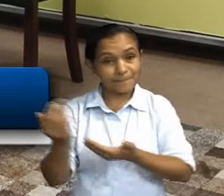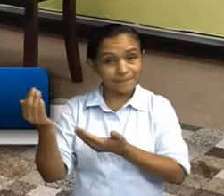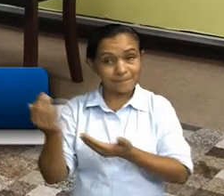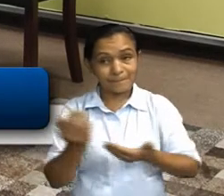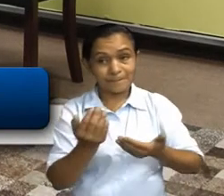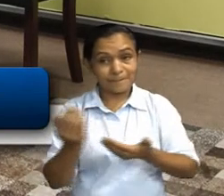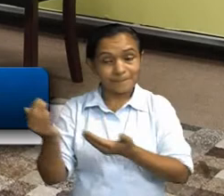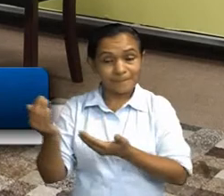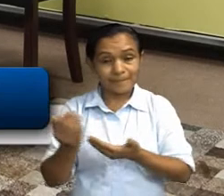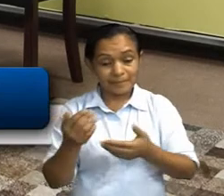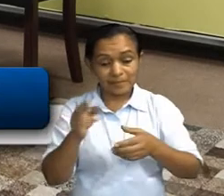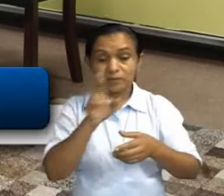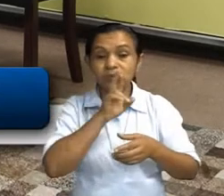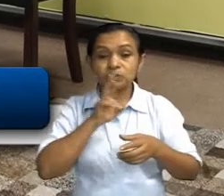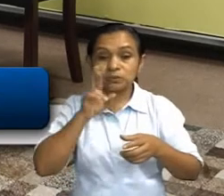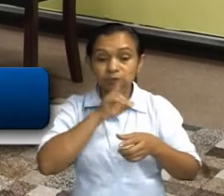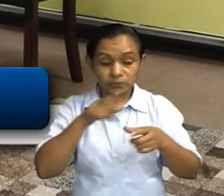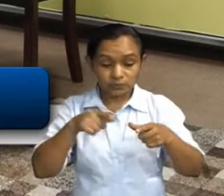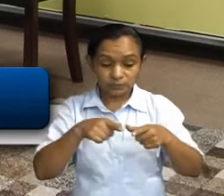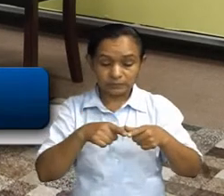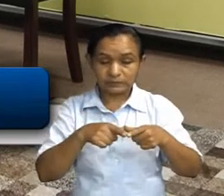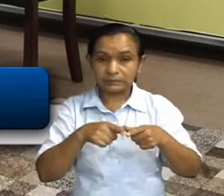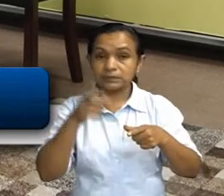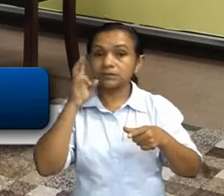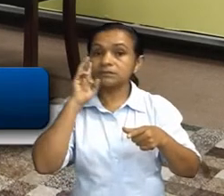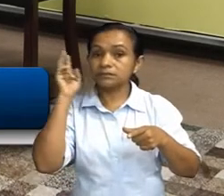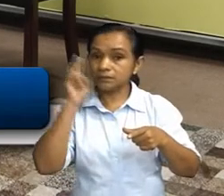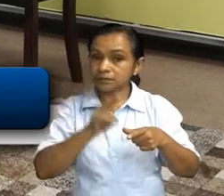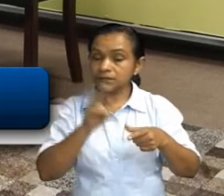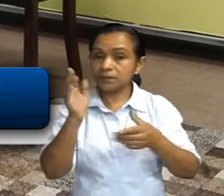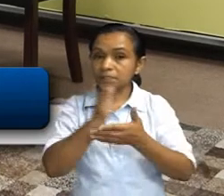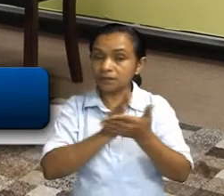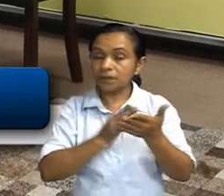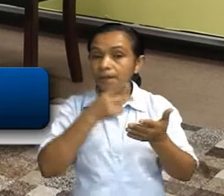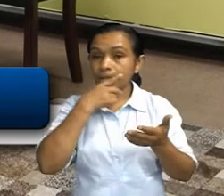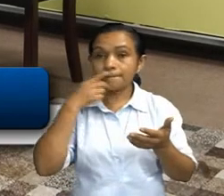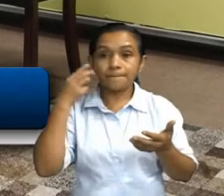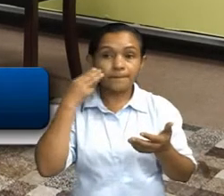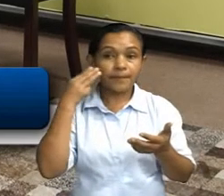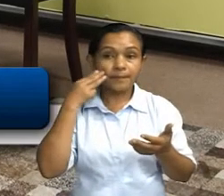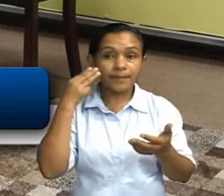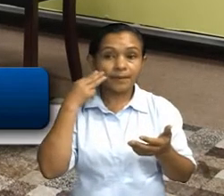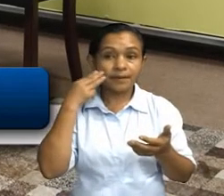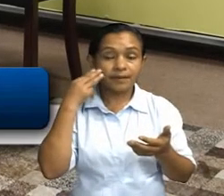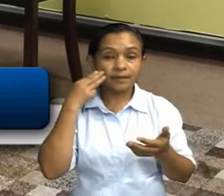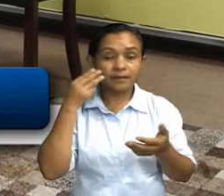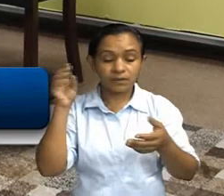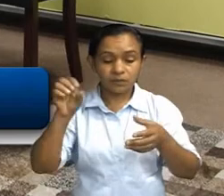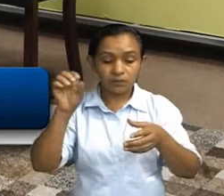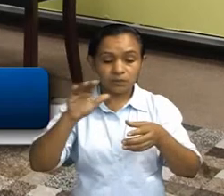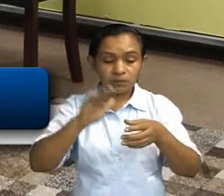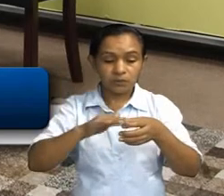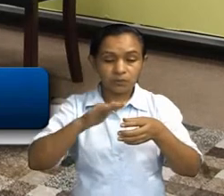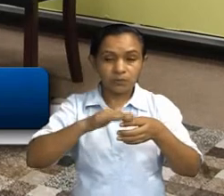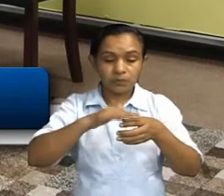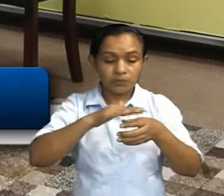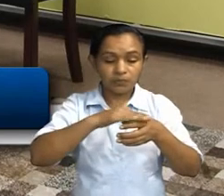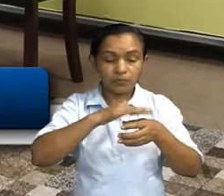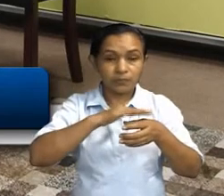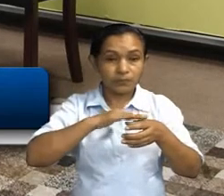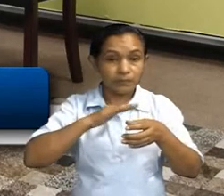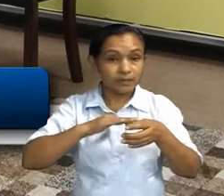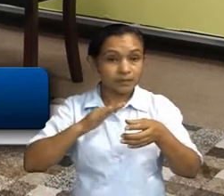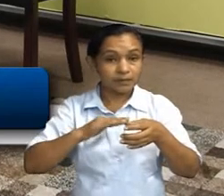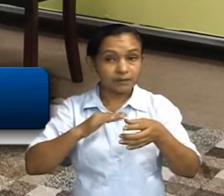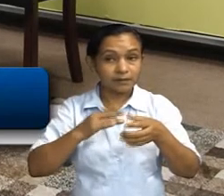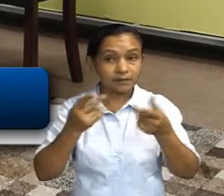está irritado, tiene que tomar en consideración, algunos padres lo hacen, la aplicación del talco en el área genital para disminuir las